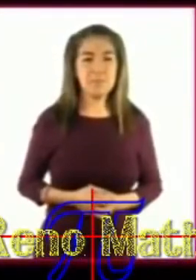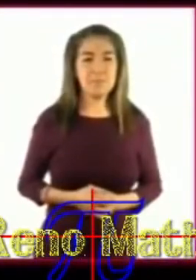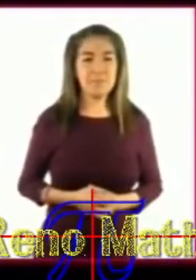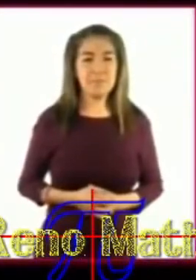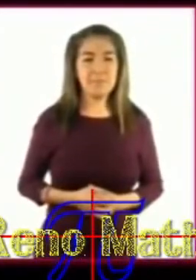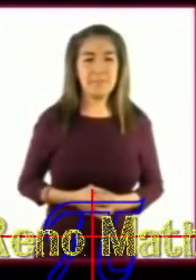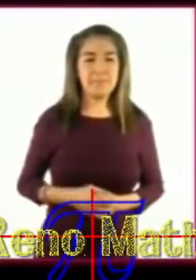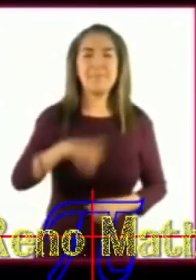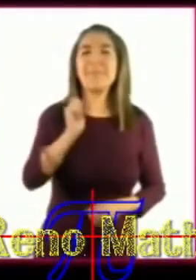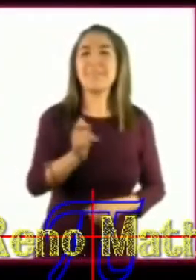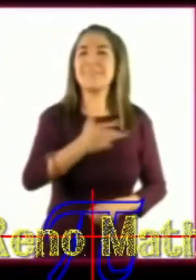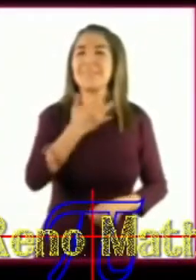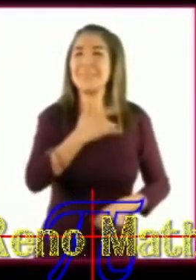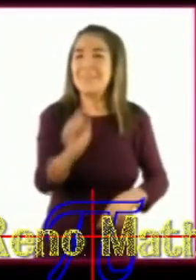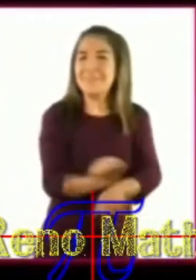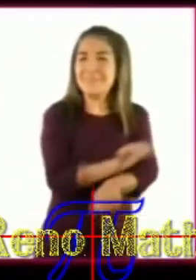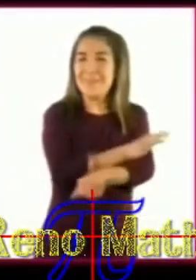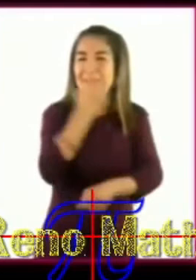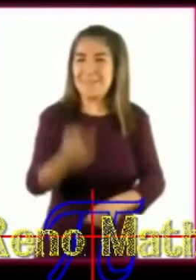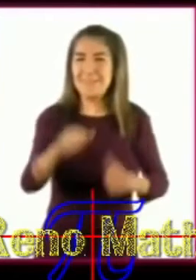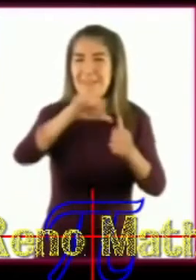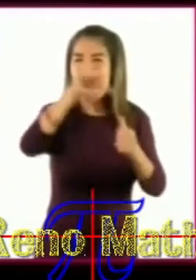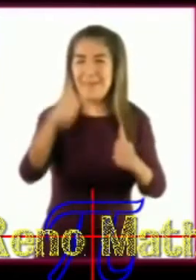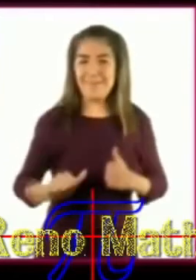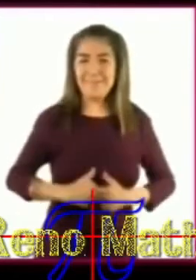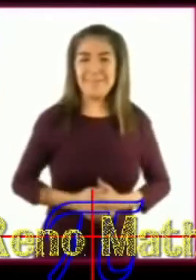¿Qué me motivó a dedicarme al arte?